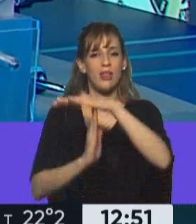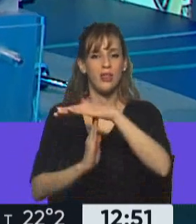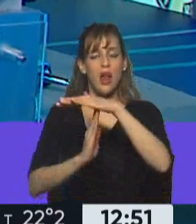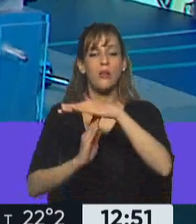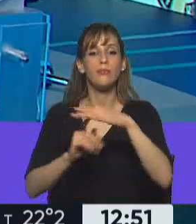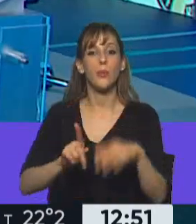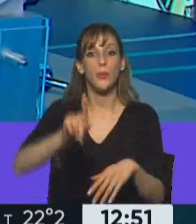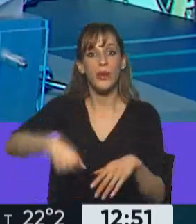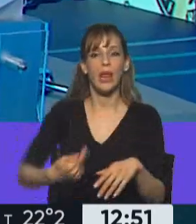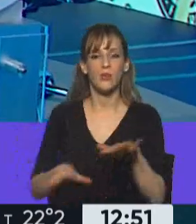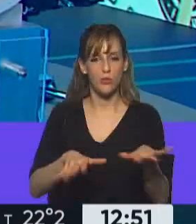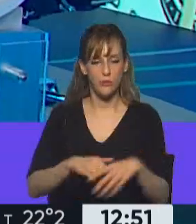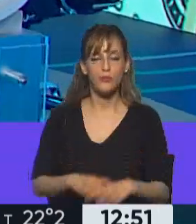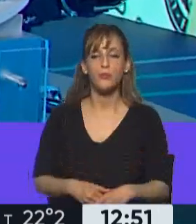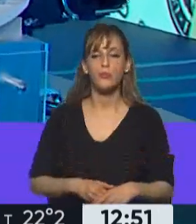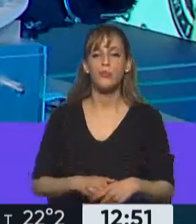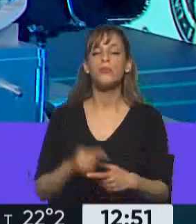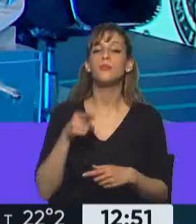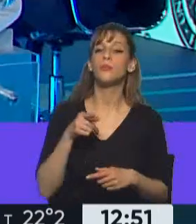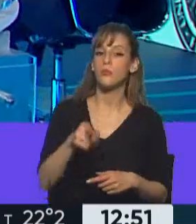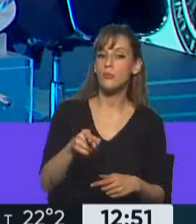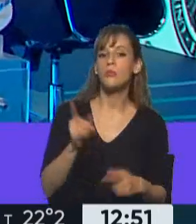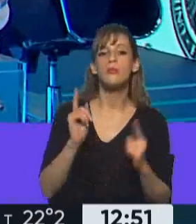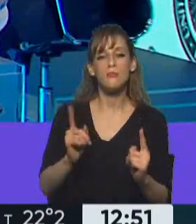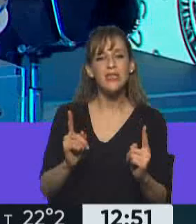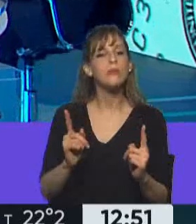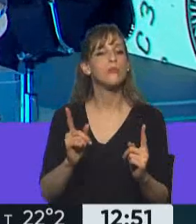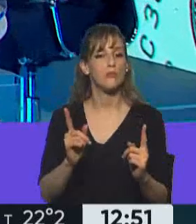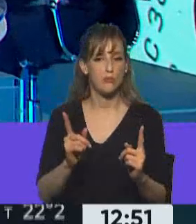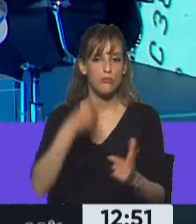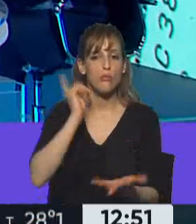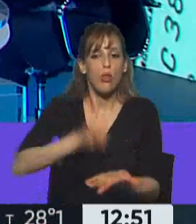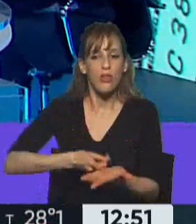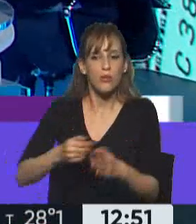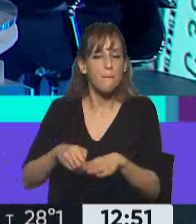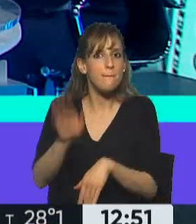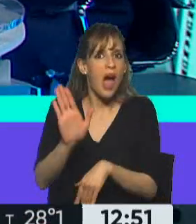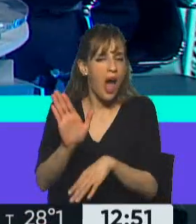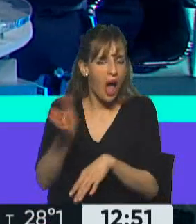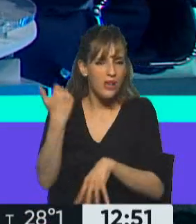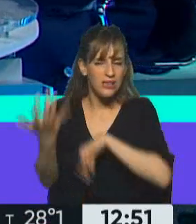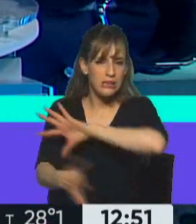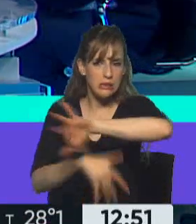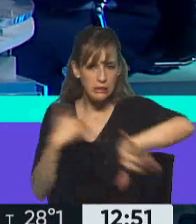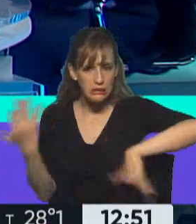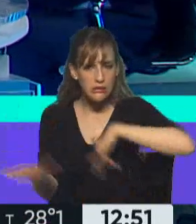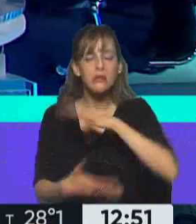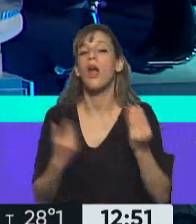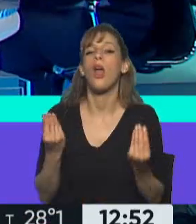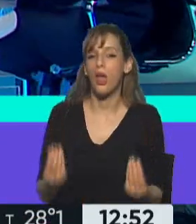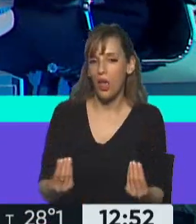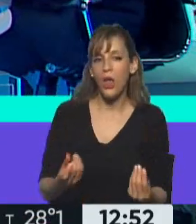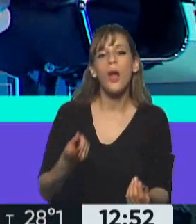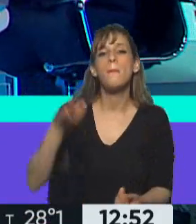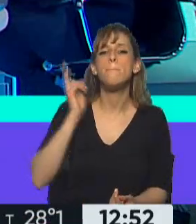esta situación? Las analizamos, dale. En este caso de la que estamos hablando, de la medida que tuvo mayor repercusión, lo que hay que aclarar es que no prohíbe las compras